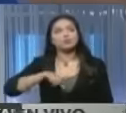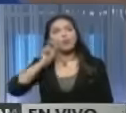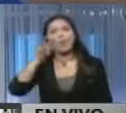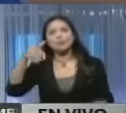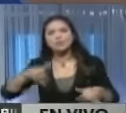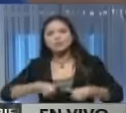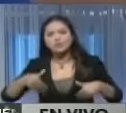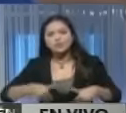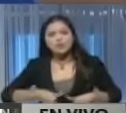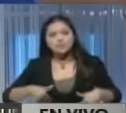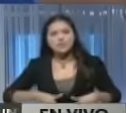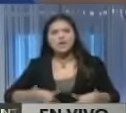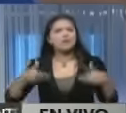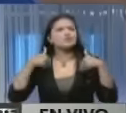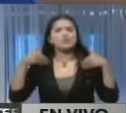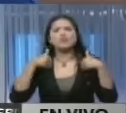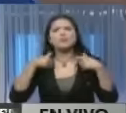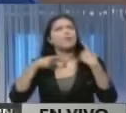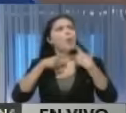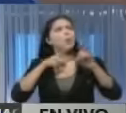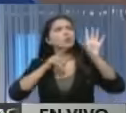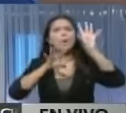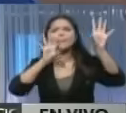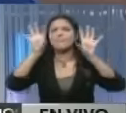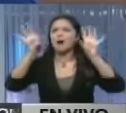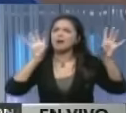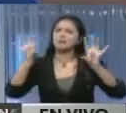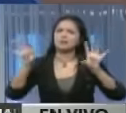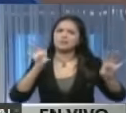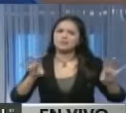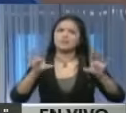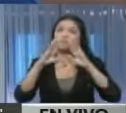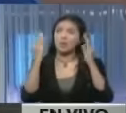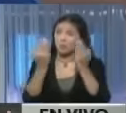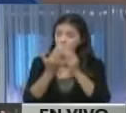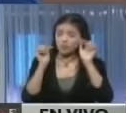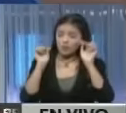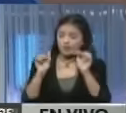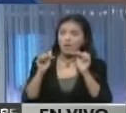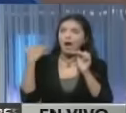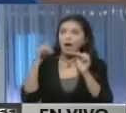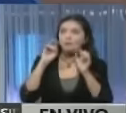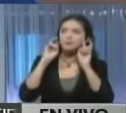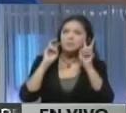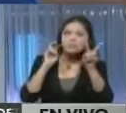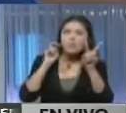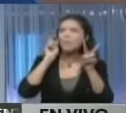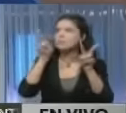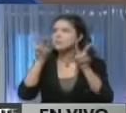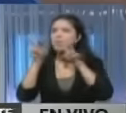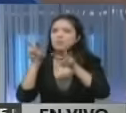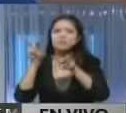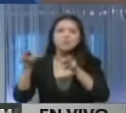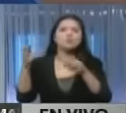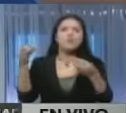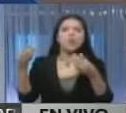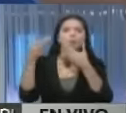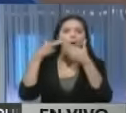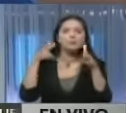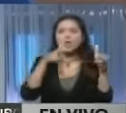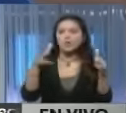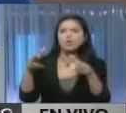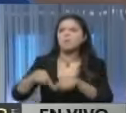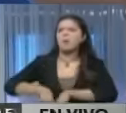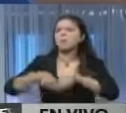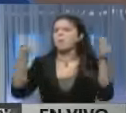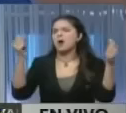sufrimiento que hay en otras regiones de nuestro querido planeta. Hemos visto cómo el terrorismo destruye